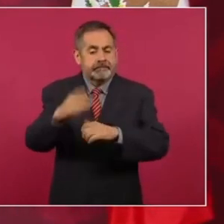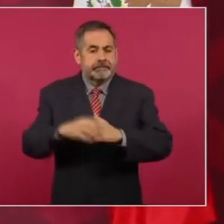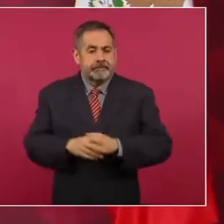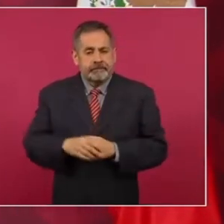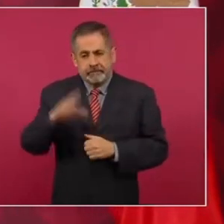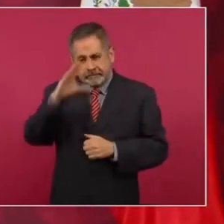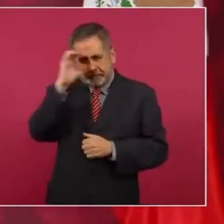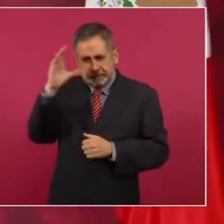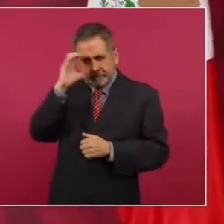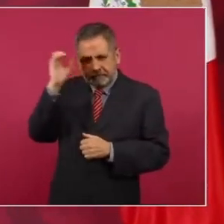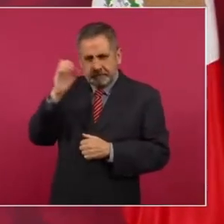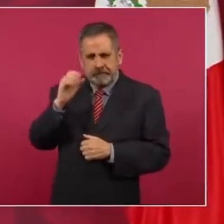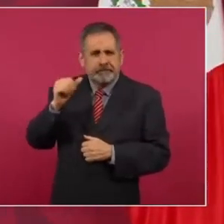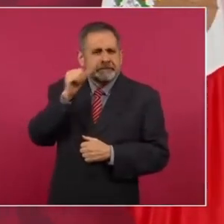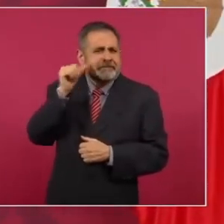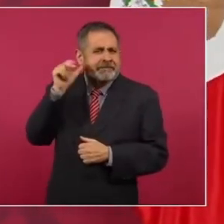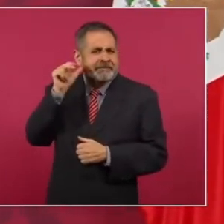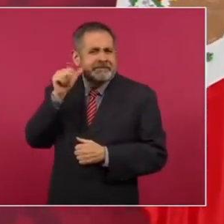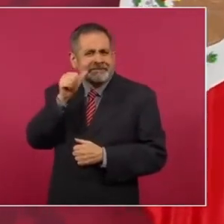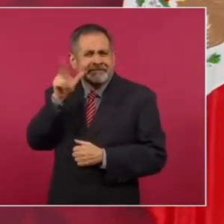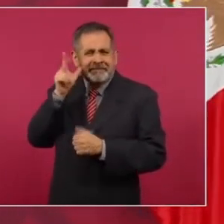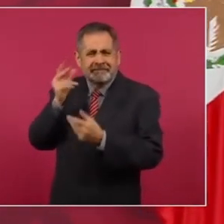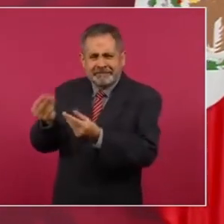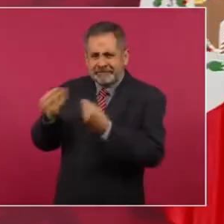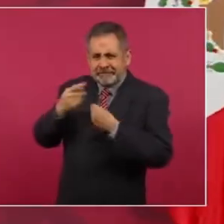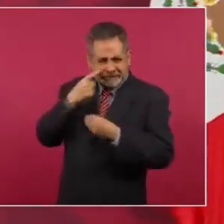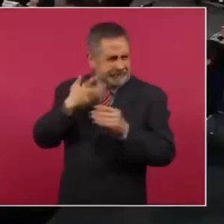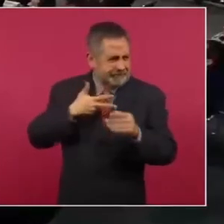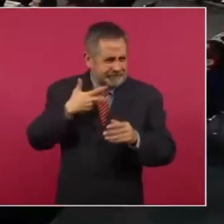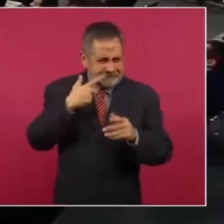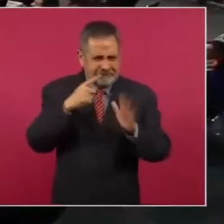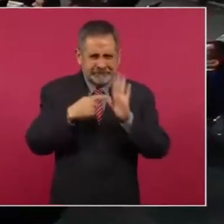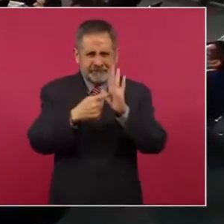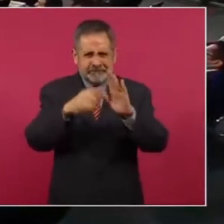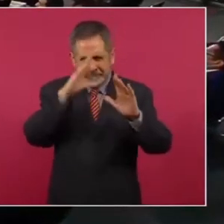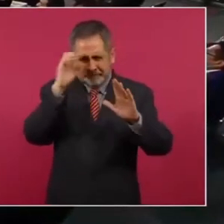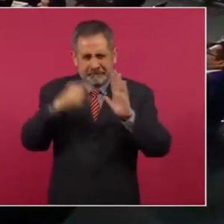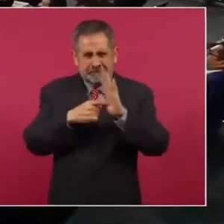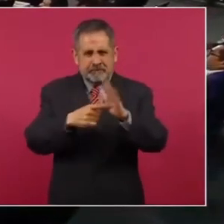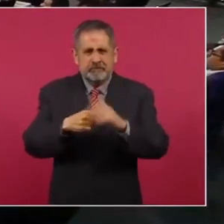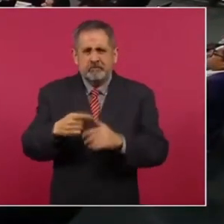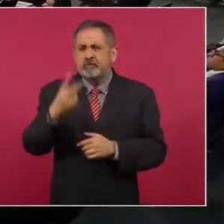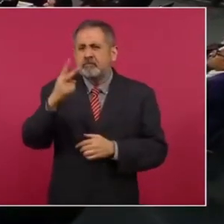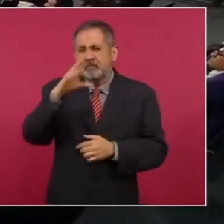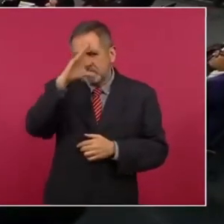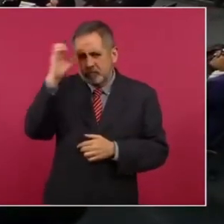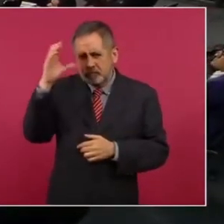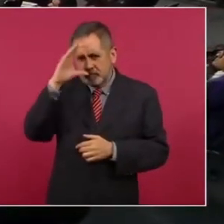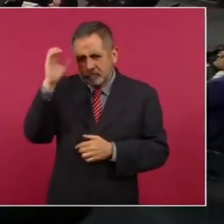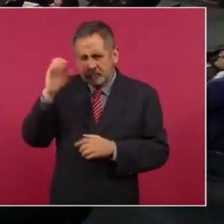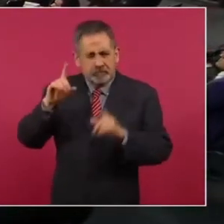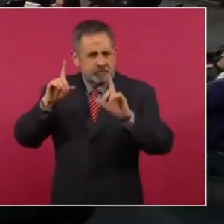unas fotos que me dieron ayer antier, a ver si las tienes. Son dos fotos,